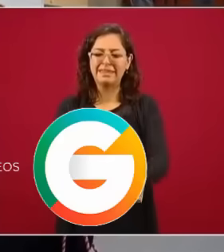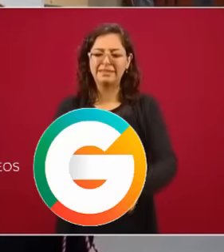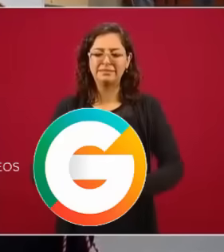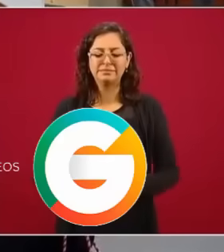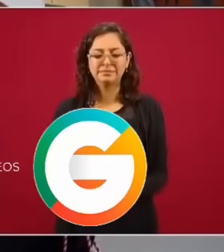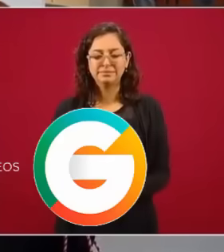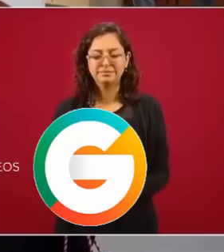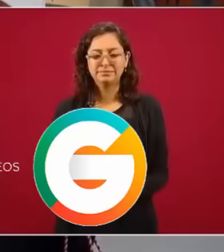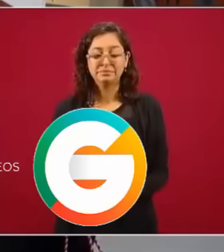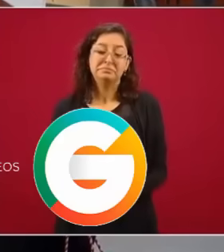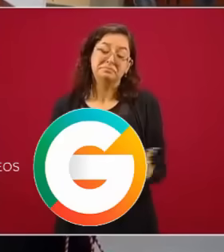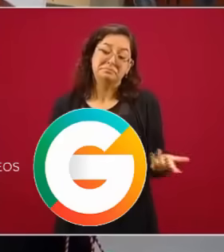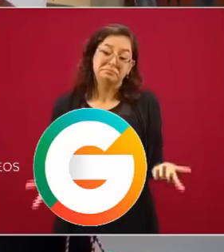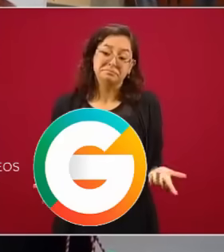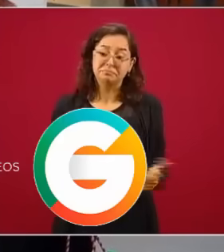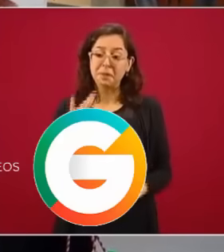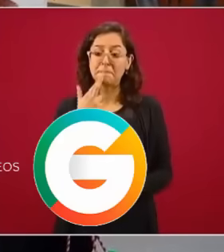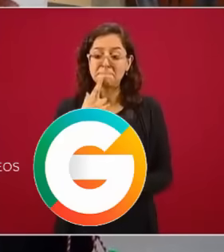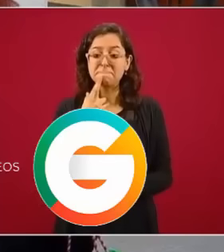Es mucho mejor